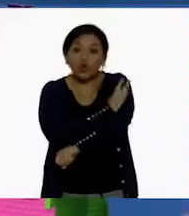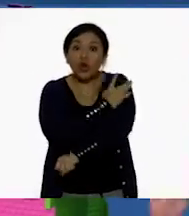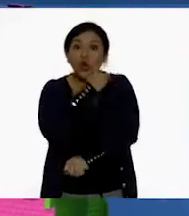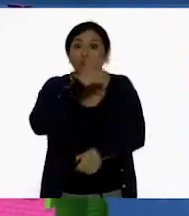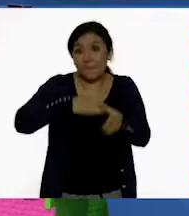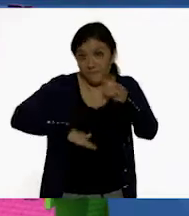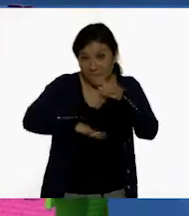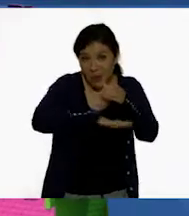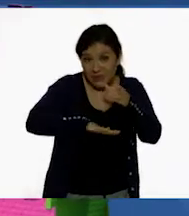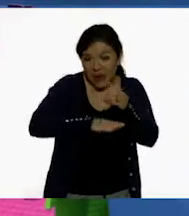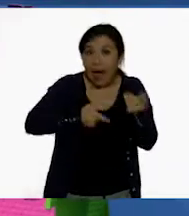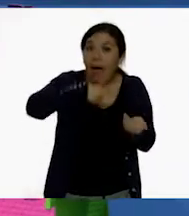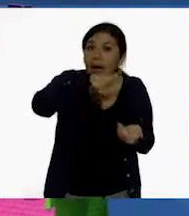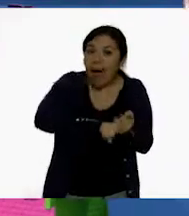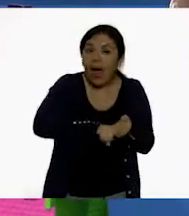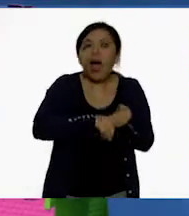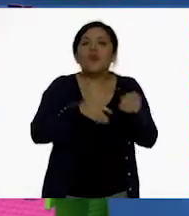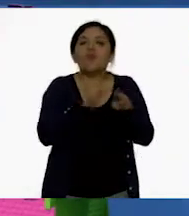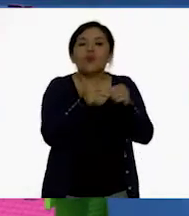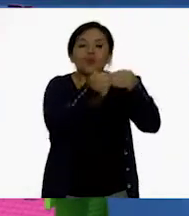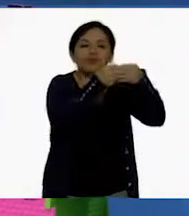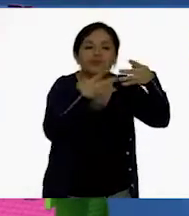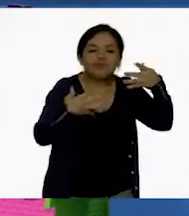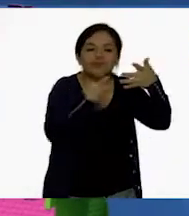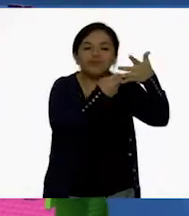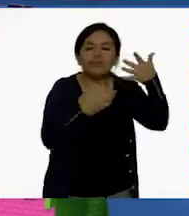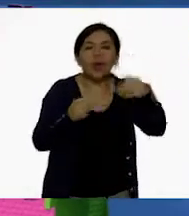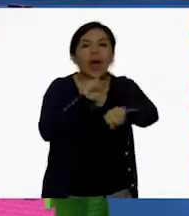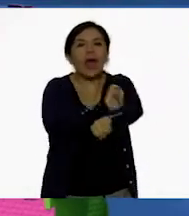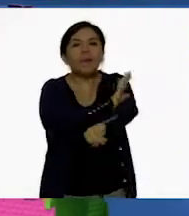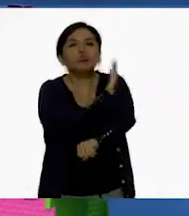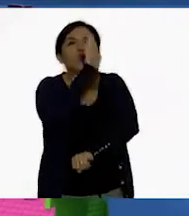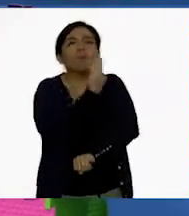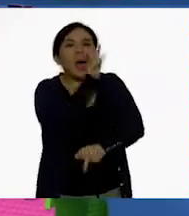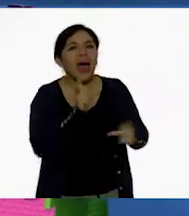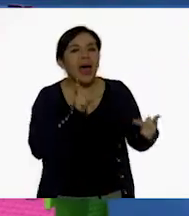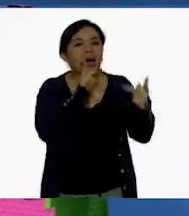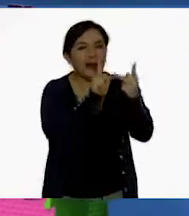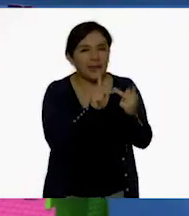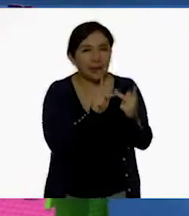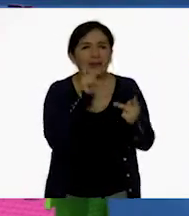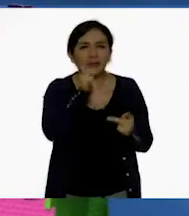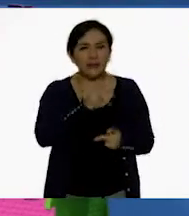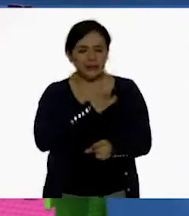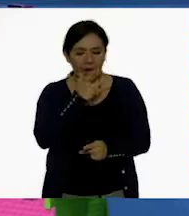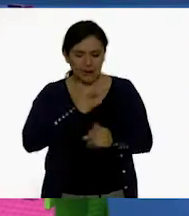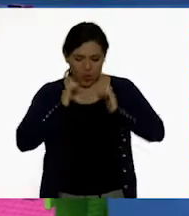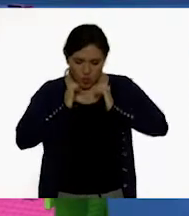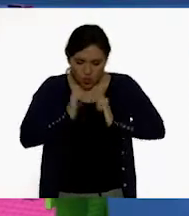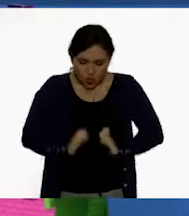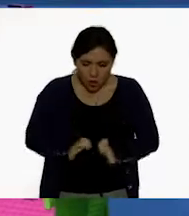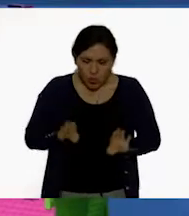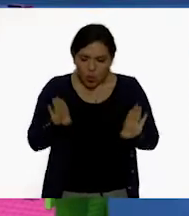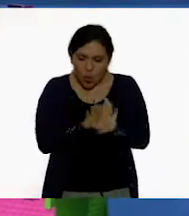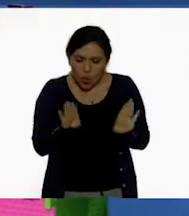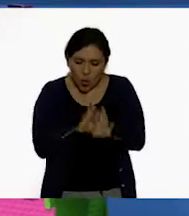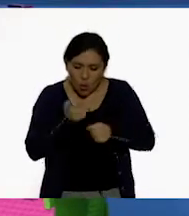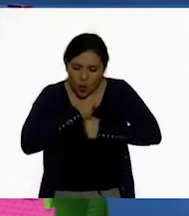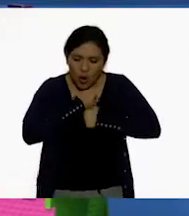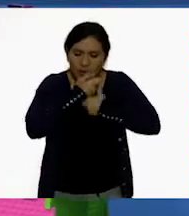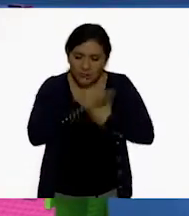una familia con emociones muy parecidas en lo que se experimenta en el cuerpo y en